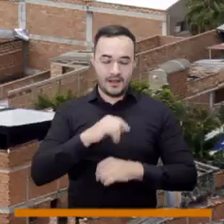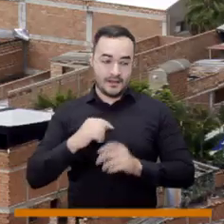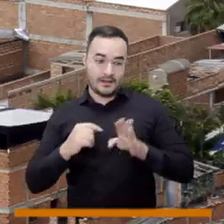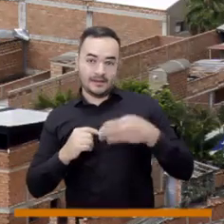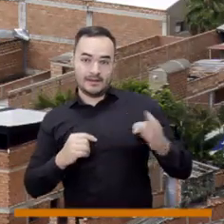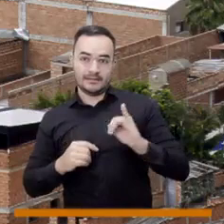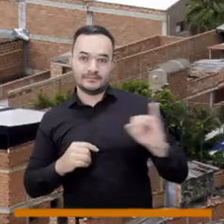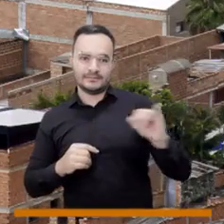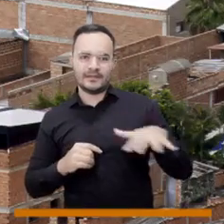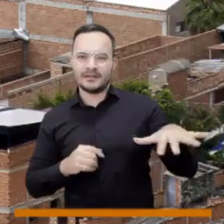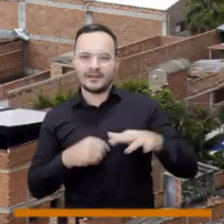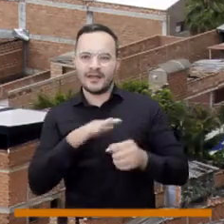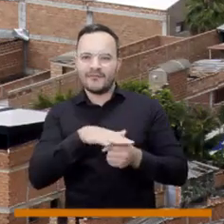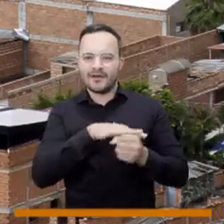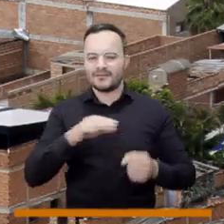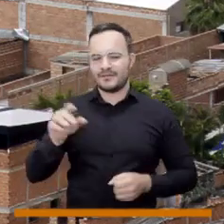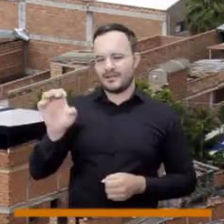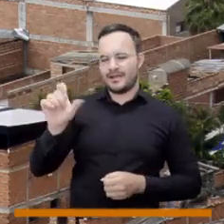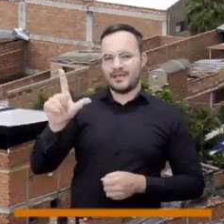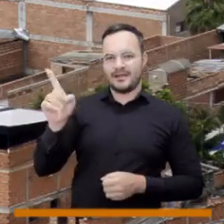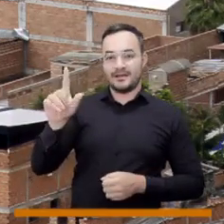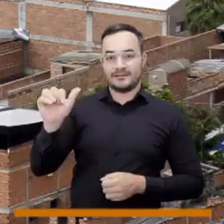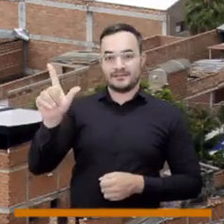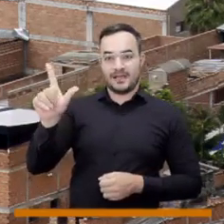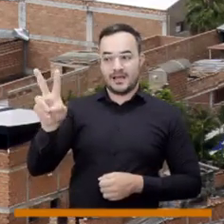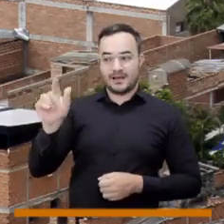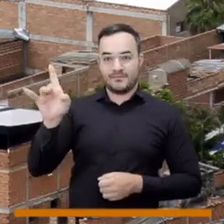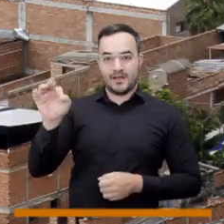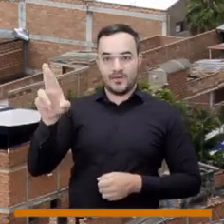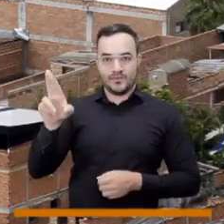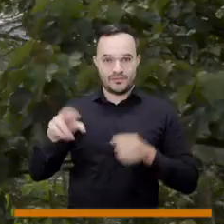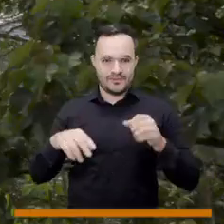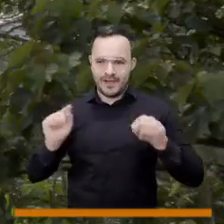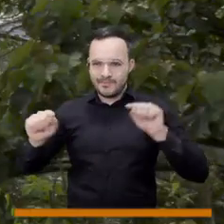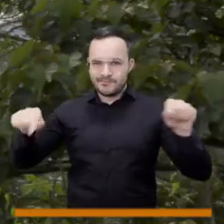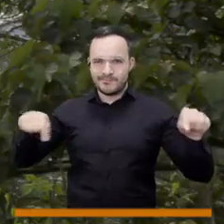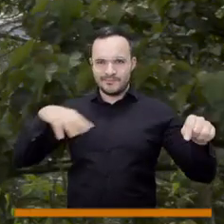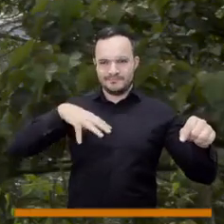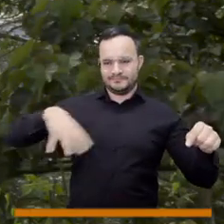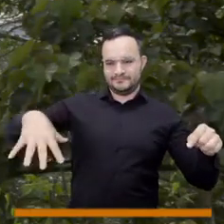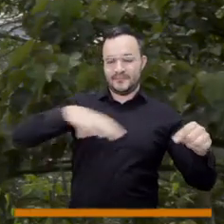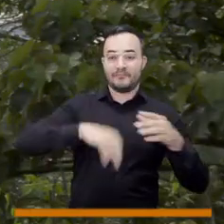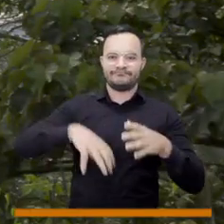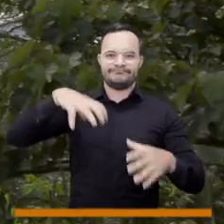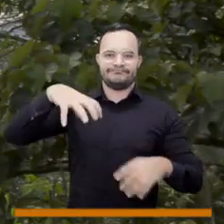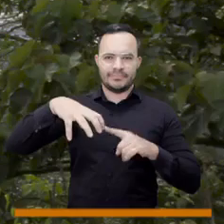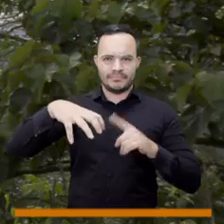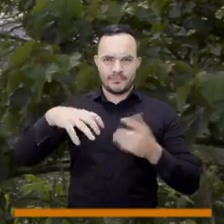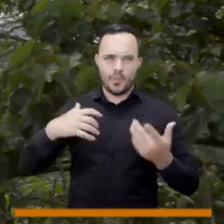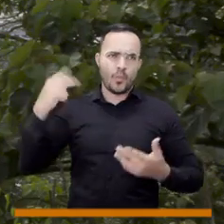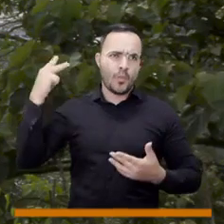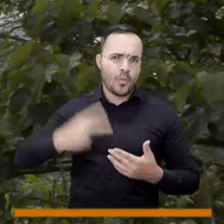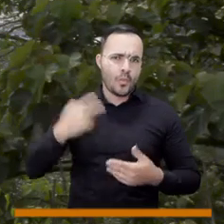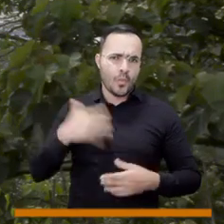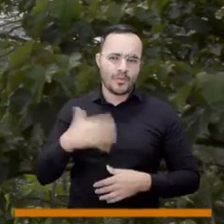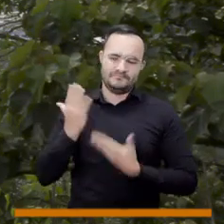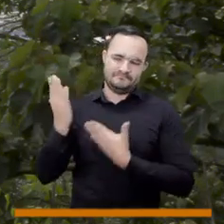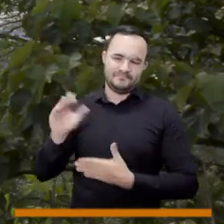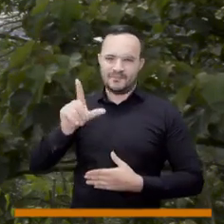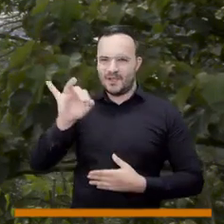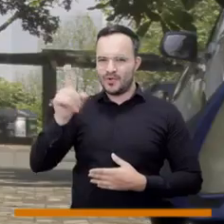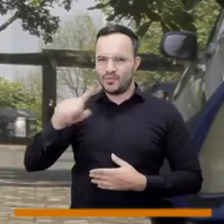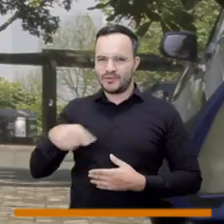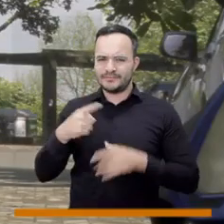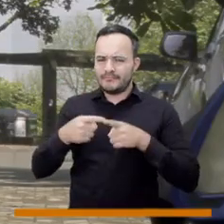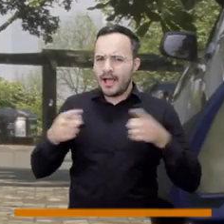tenemos el barrio El Salvador es un lugar además con mucha historia y parte de esa historia la cuenta Don Luis Don Luis